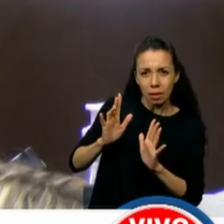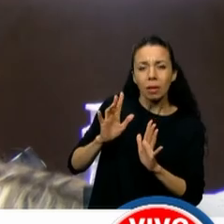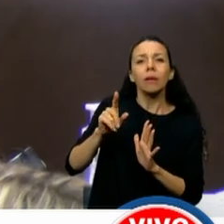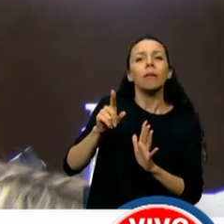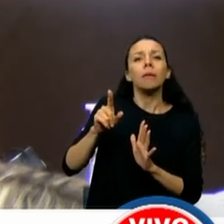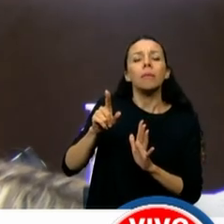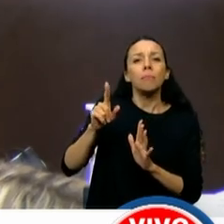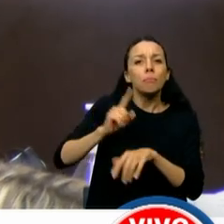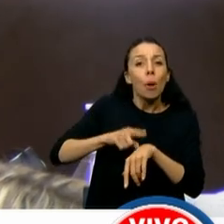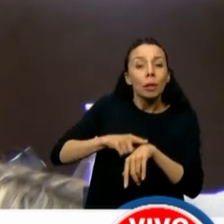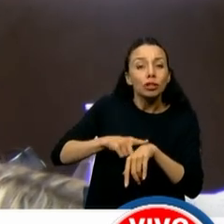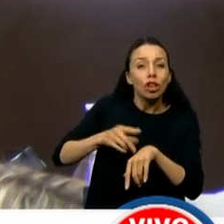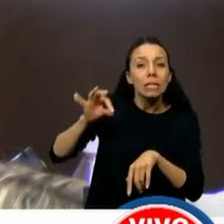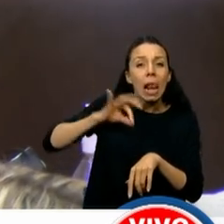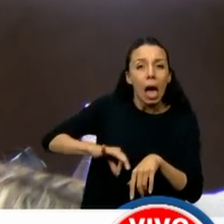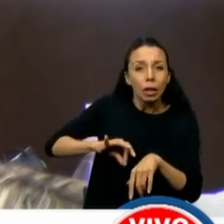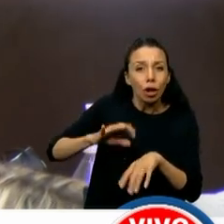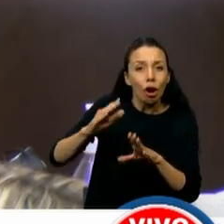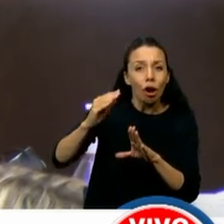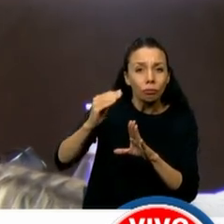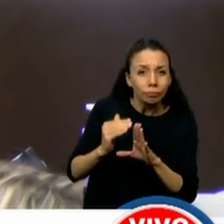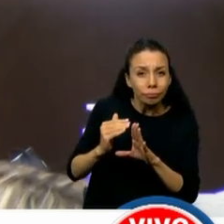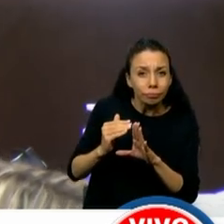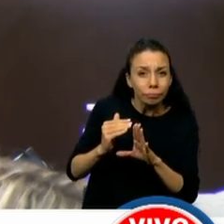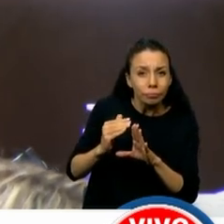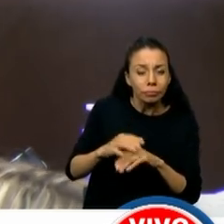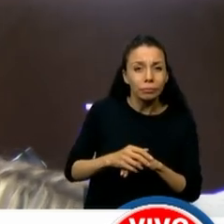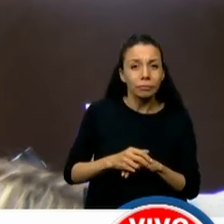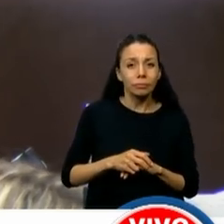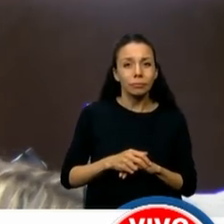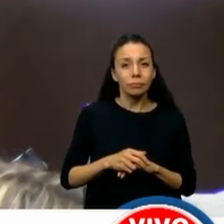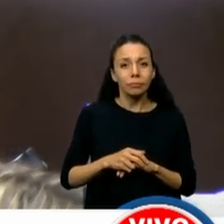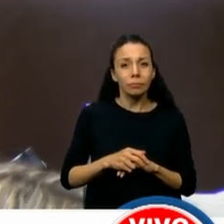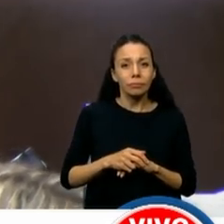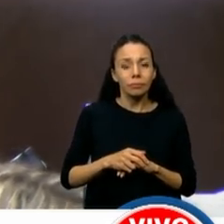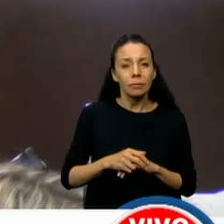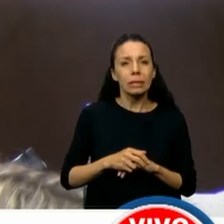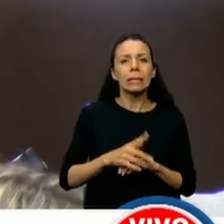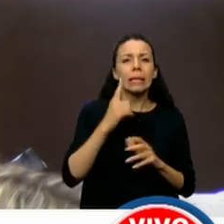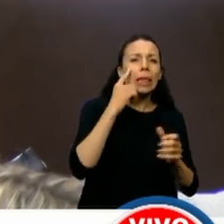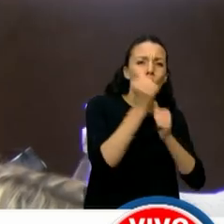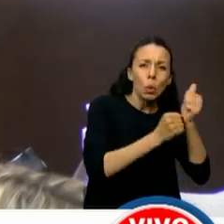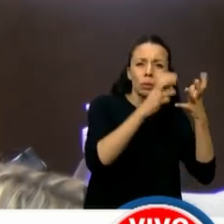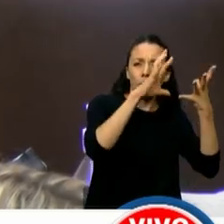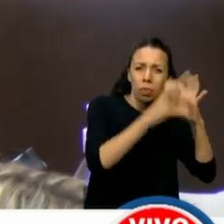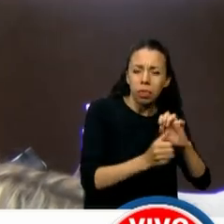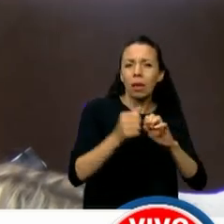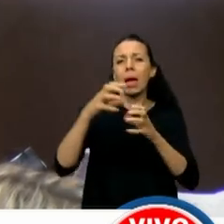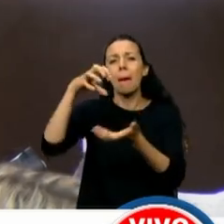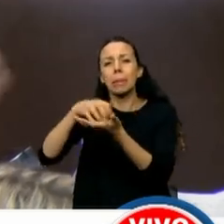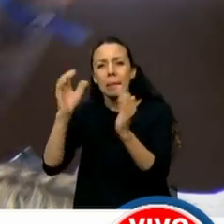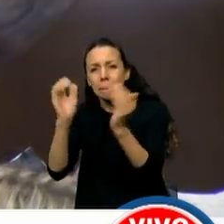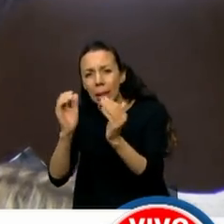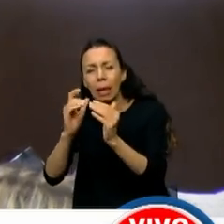esa época compañeros más más destruyeron la industria cerraron las pymes cerraron los